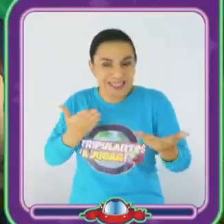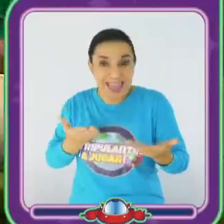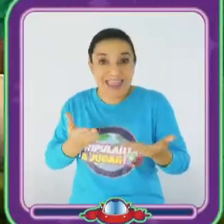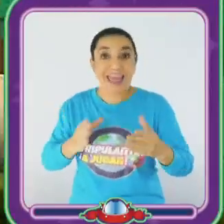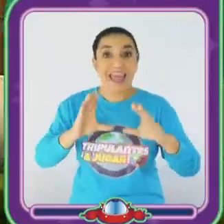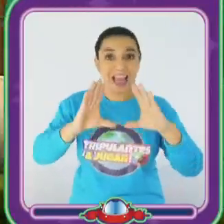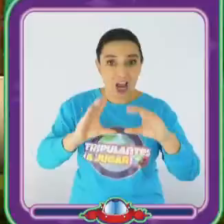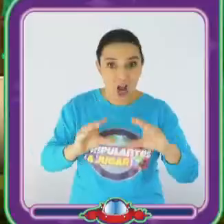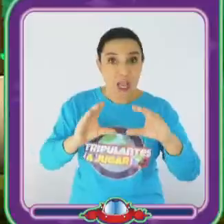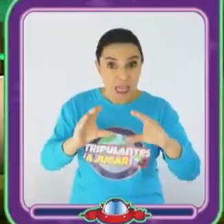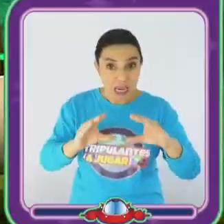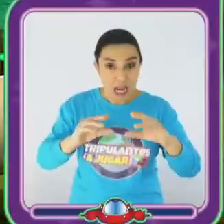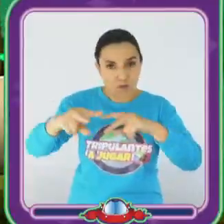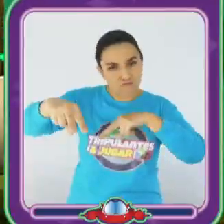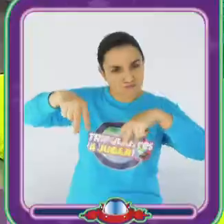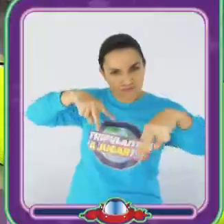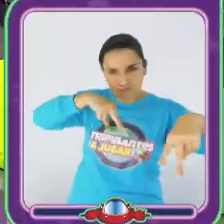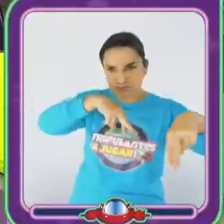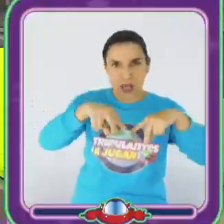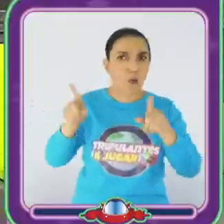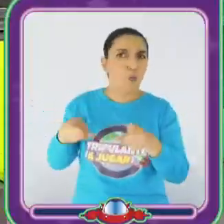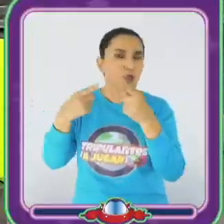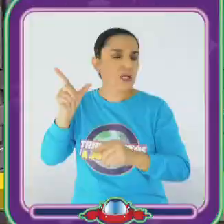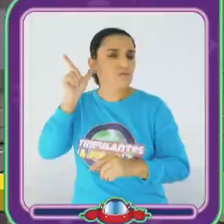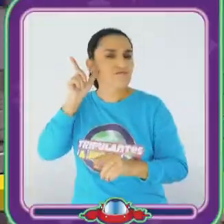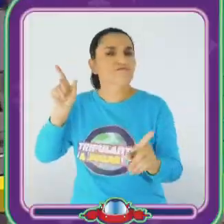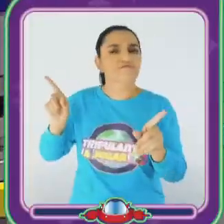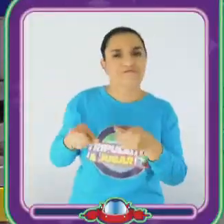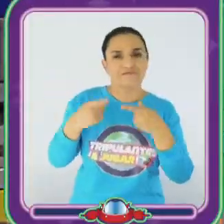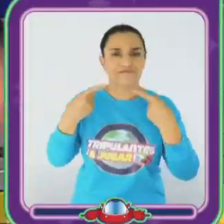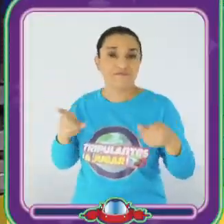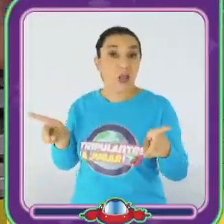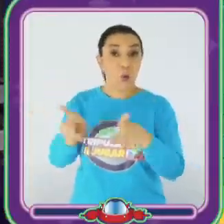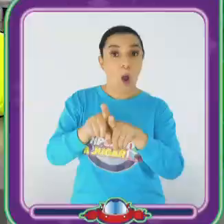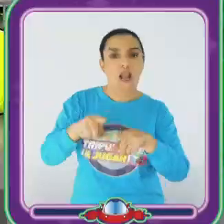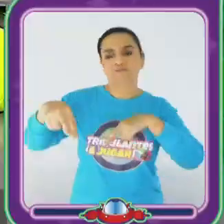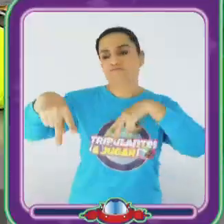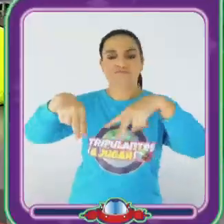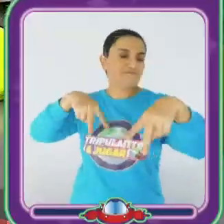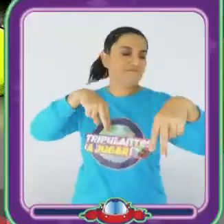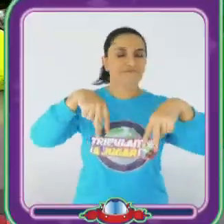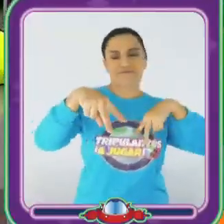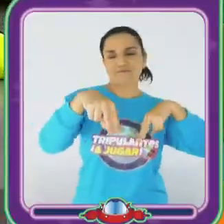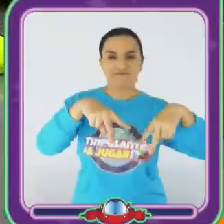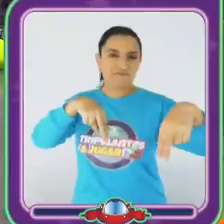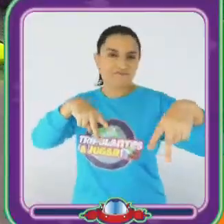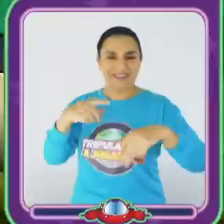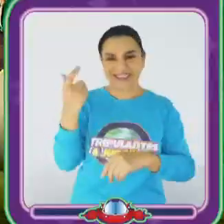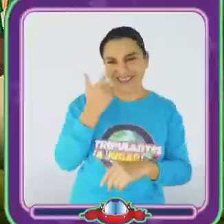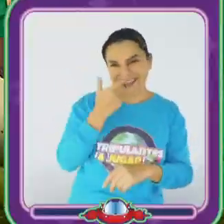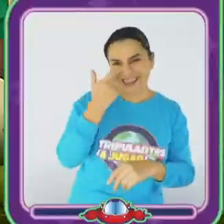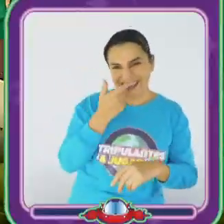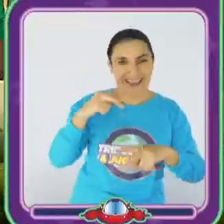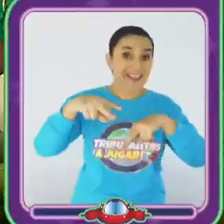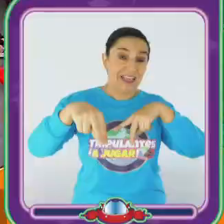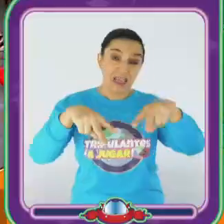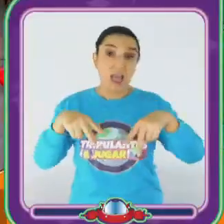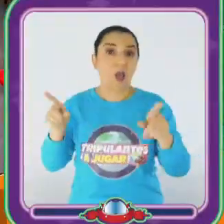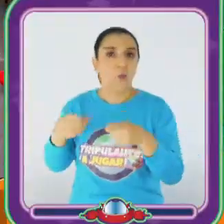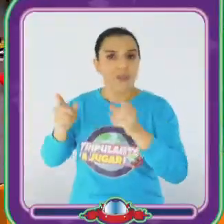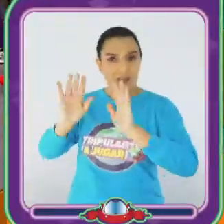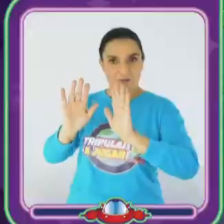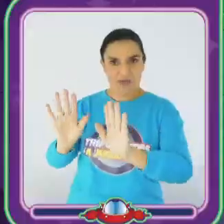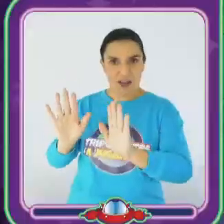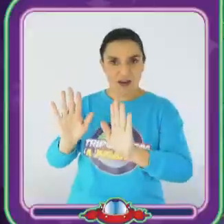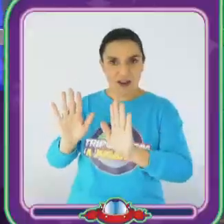Ustedes, en los cojines, tendrán que moverse cuando salga una música como esta. Así, se mueven. Así.